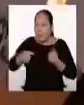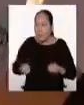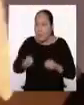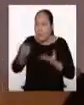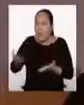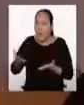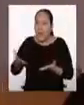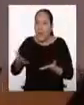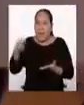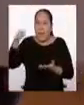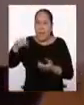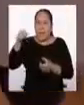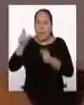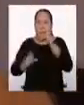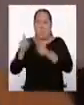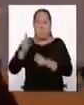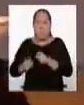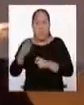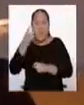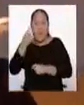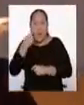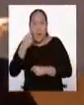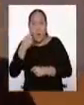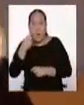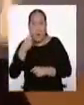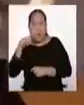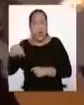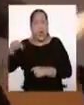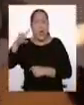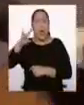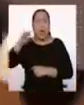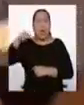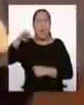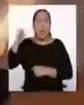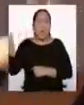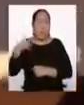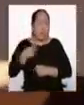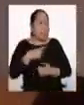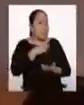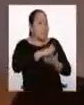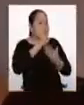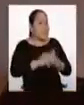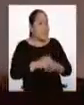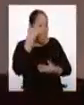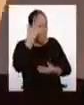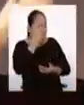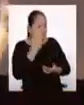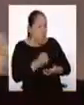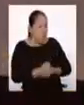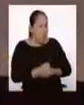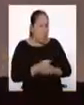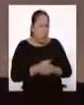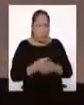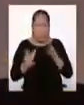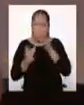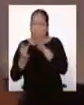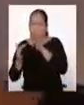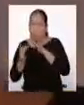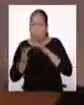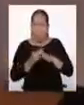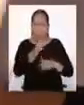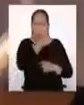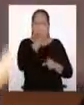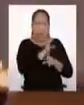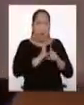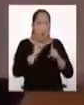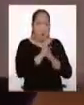mundo de la música peruana, pero al mismo tiempo porque UNESCO me dice, tu proyecto es muy bonito, tu proyecto es muy innovador, intercultural y